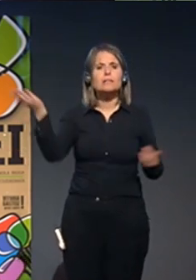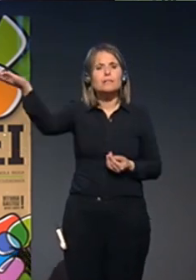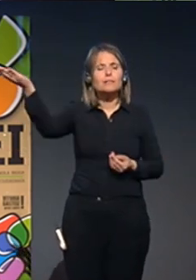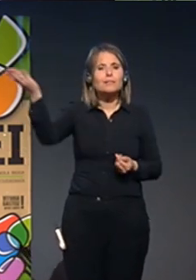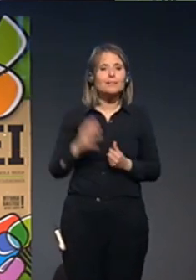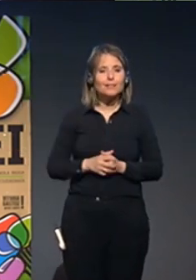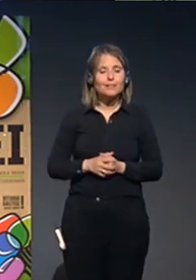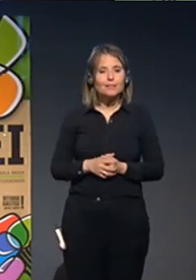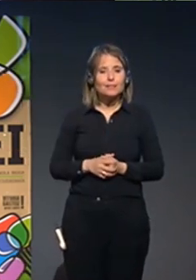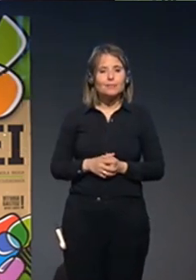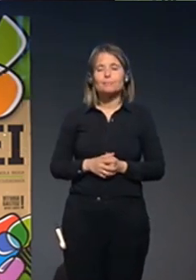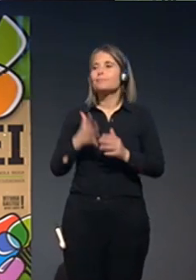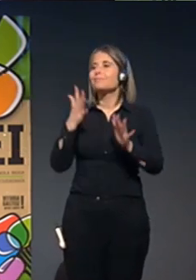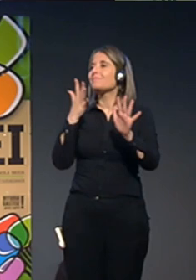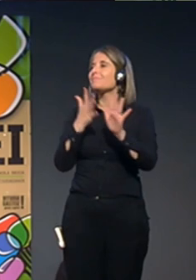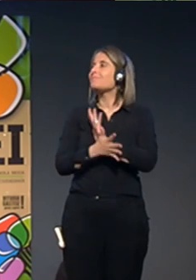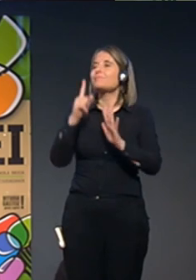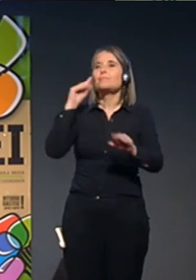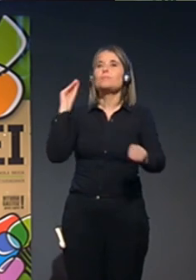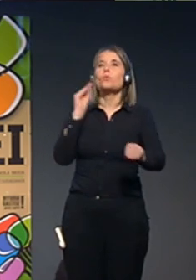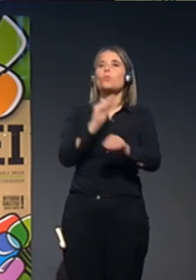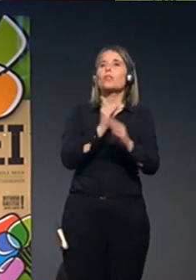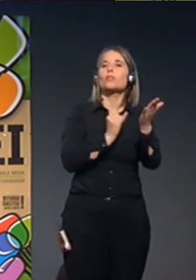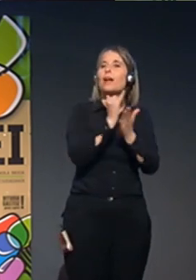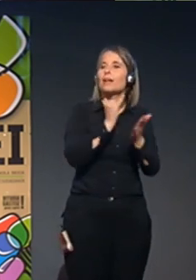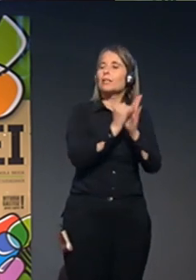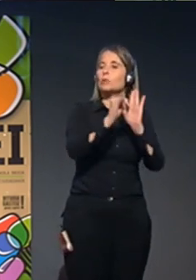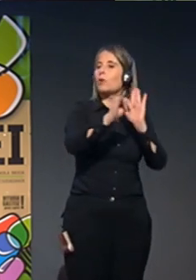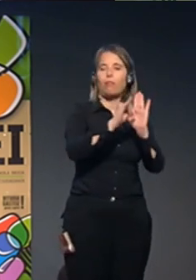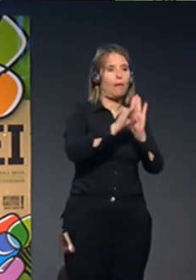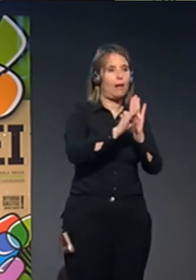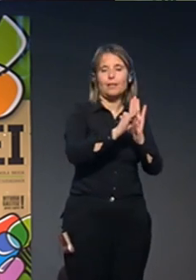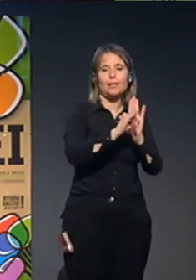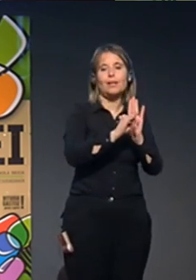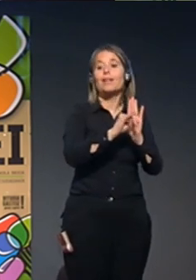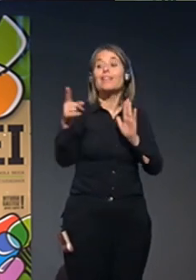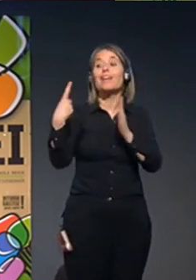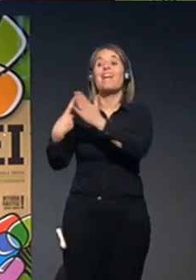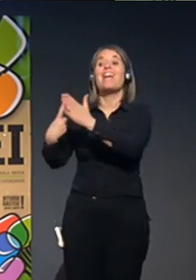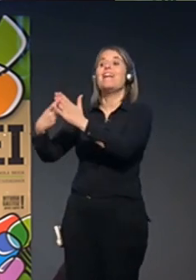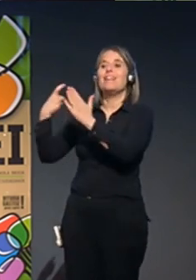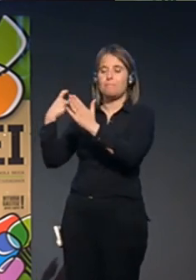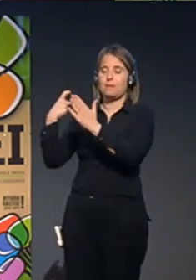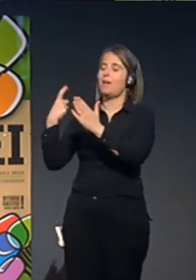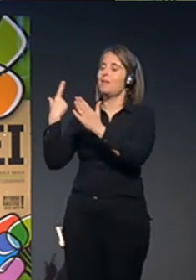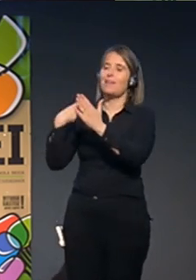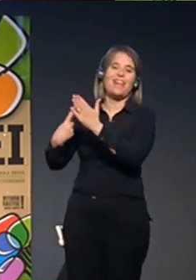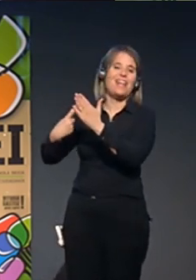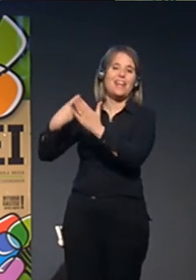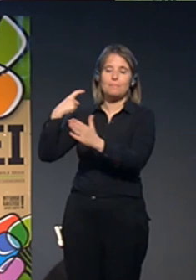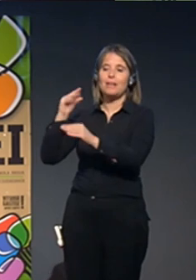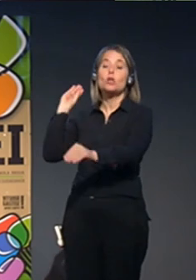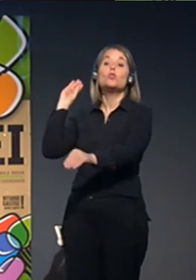subvencionando no se trata tanto de subvencionar la agricultura de cercanía como de eliminar de una vez las